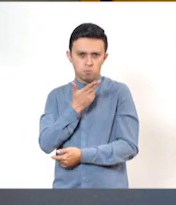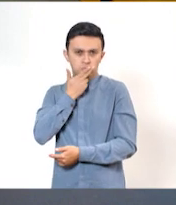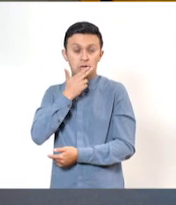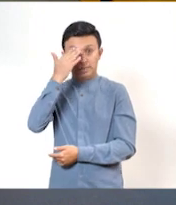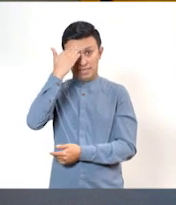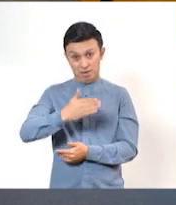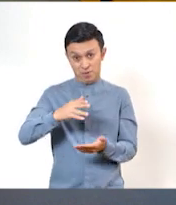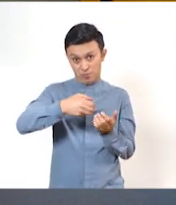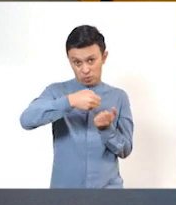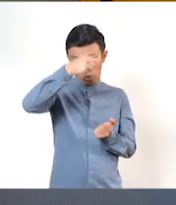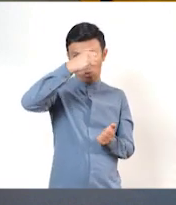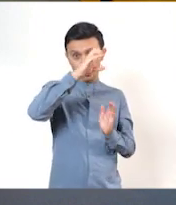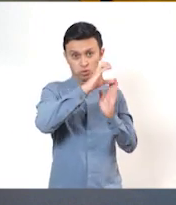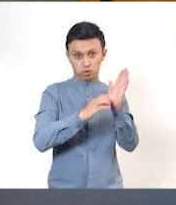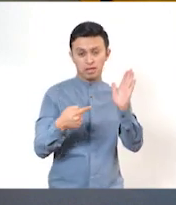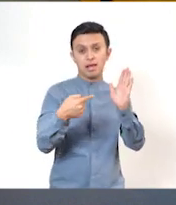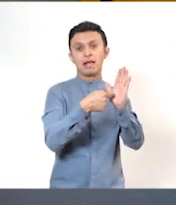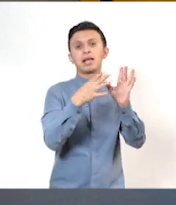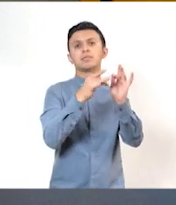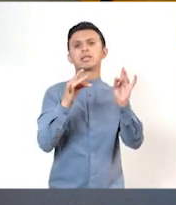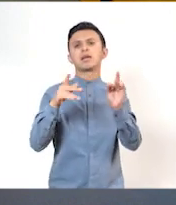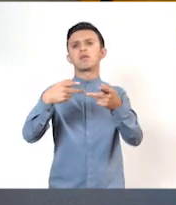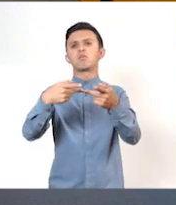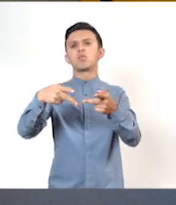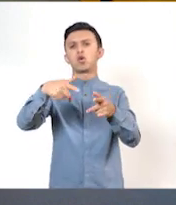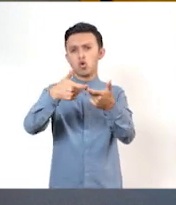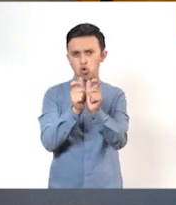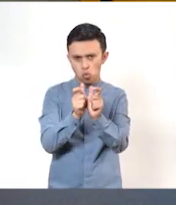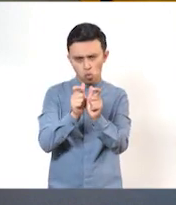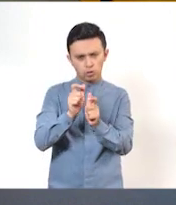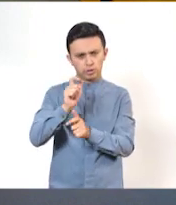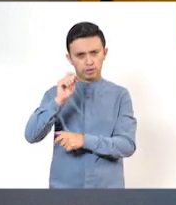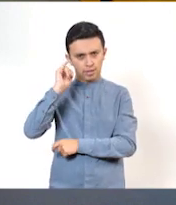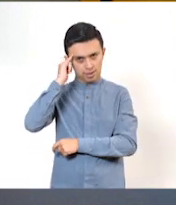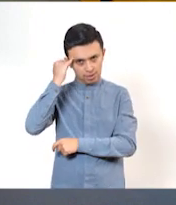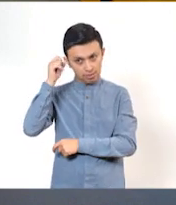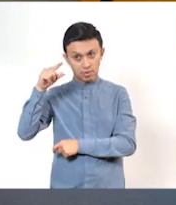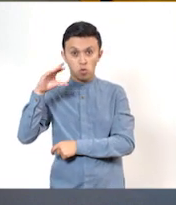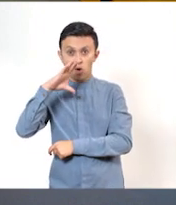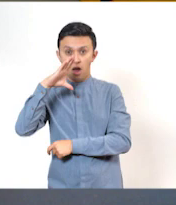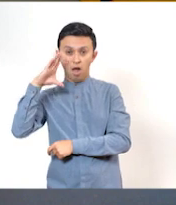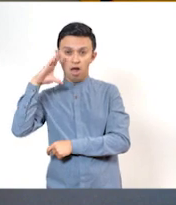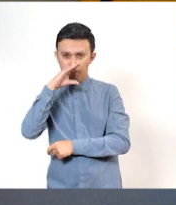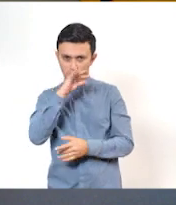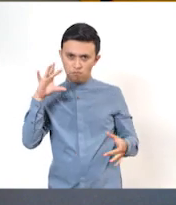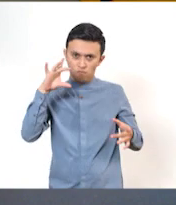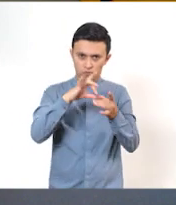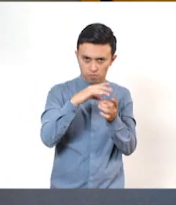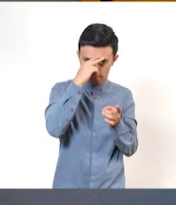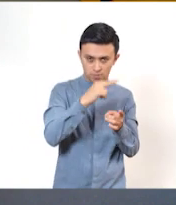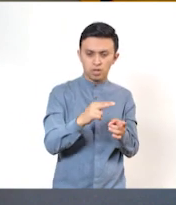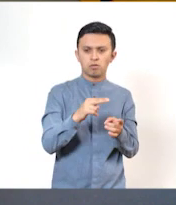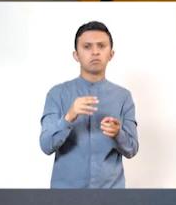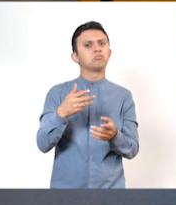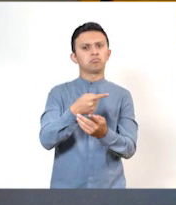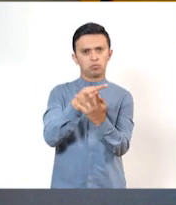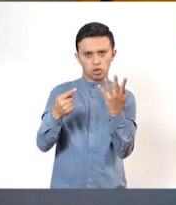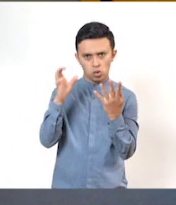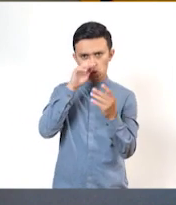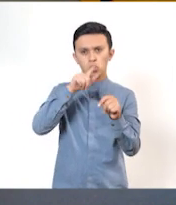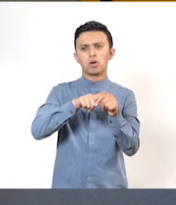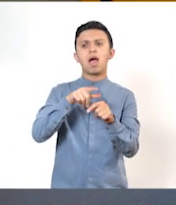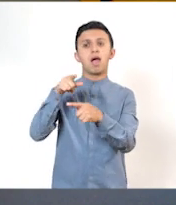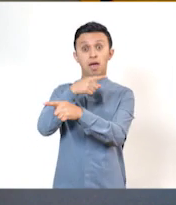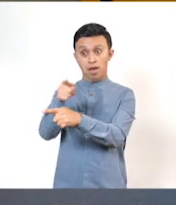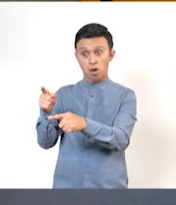debemos saber que en la Constitución se reconoce que los pueblos indígenas y afromexicanos son parte de la nación pluricultural que somos y